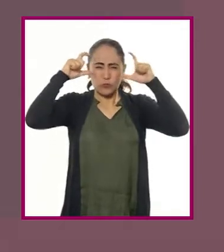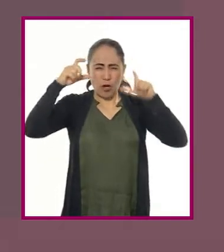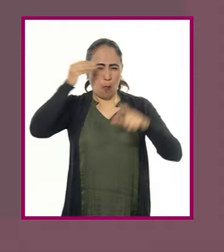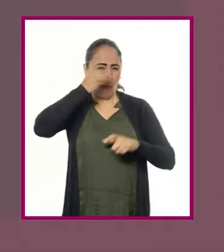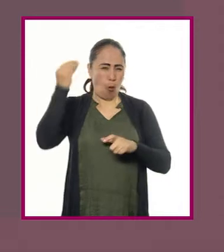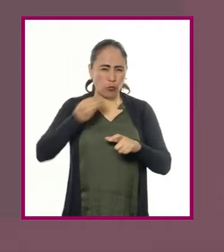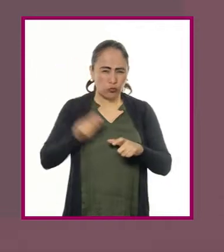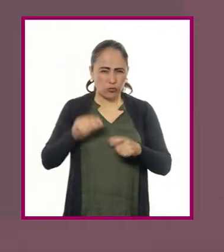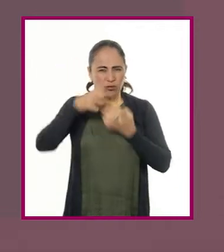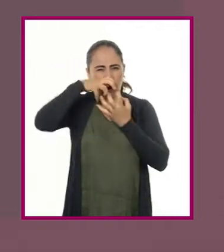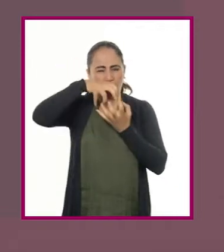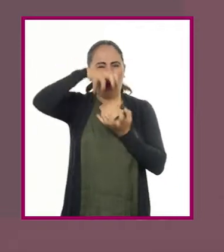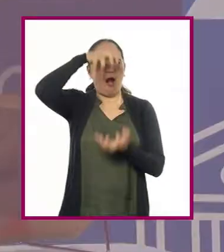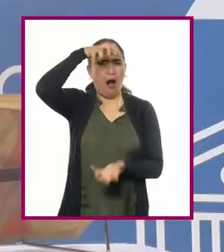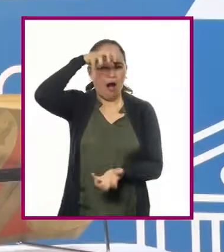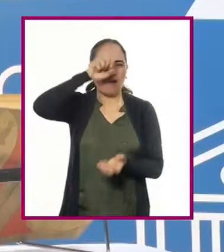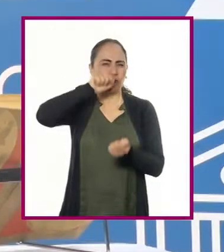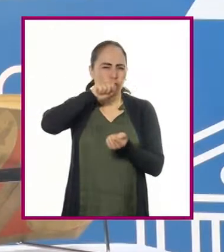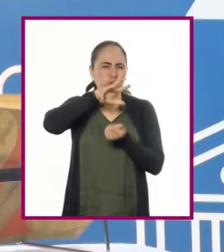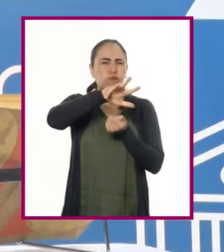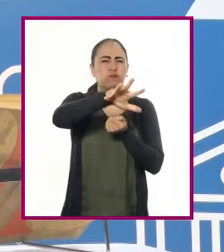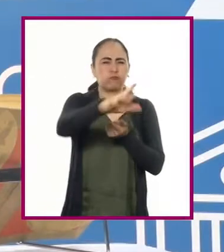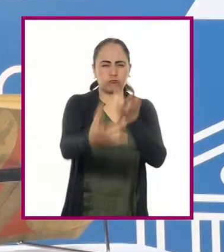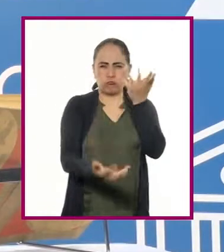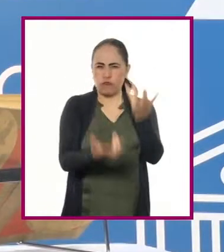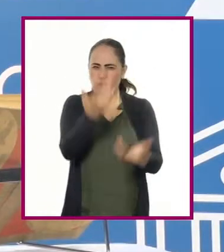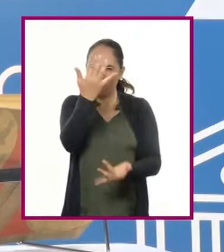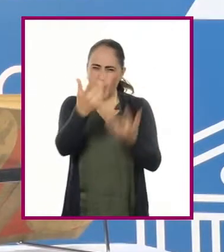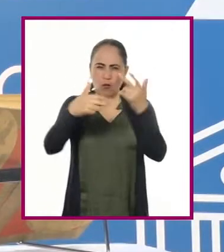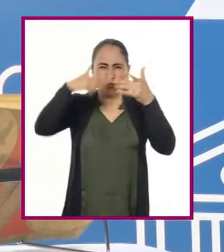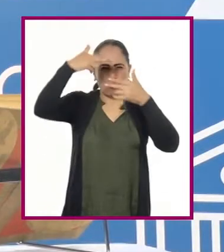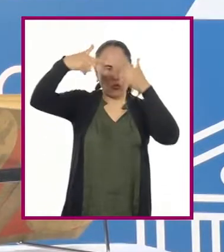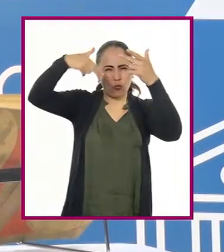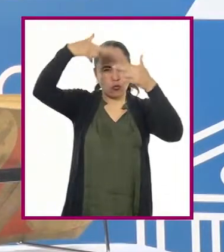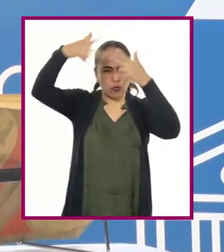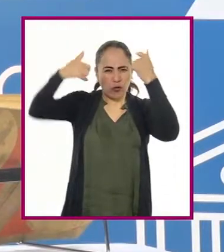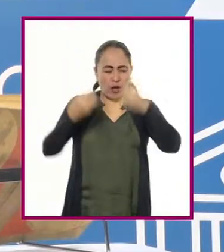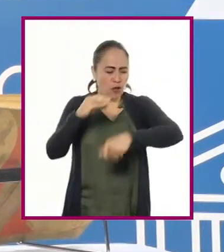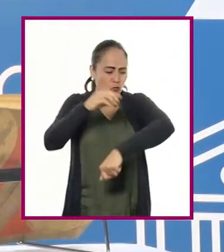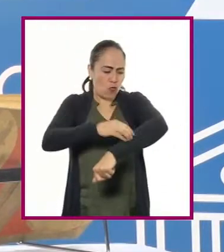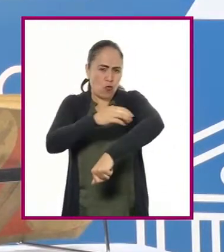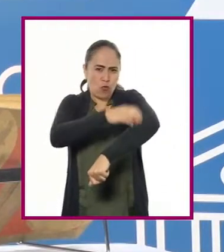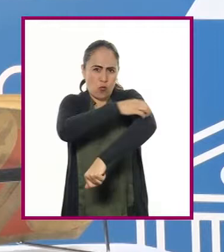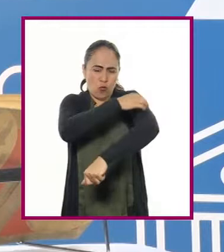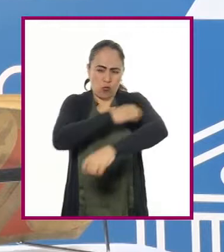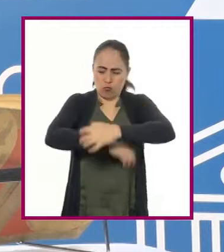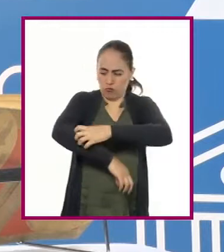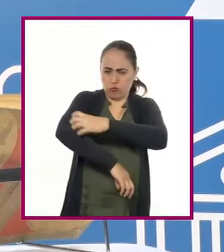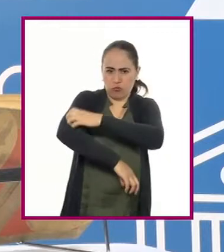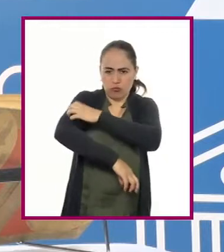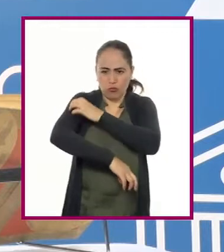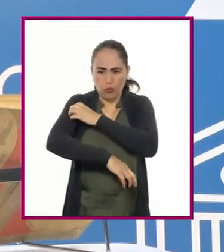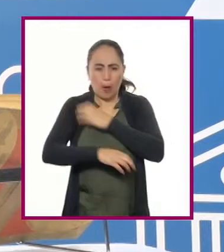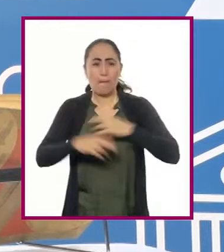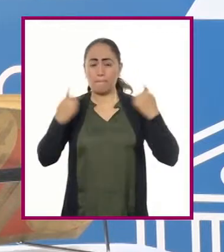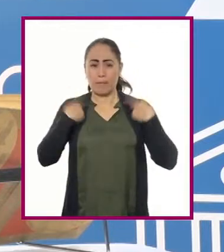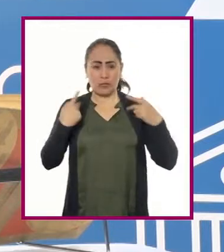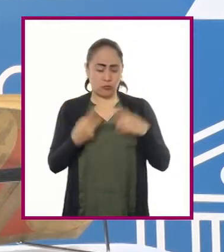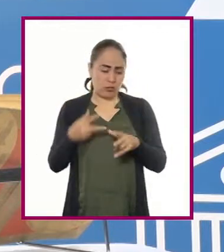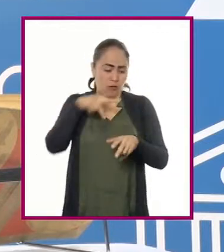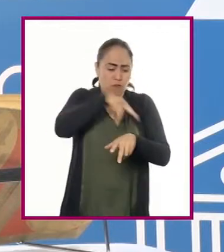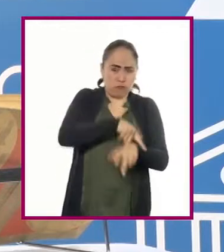batientes que lanzaban fuego y humo, sobre cuyo cuerpo, lleno de escamas, iban montados varios